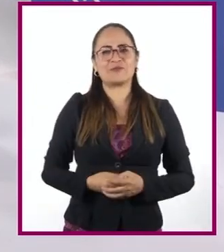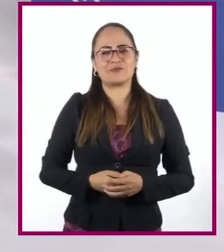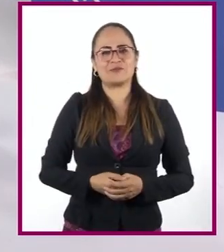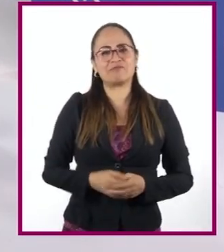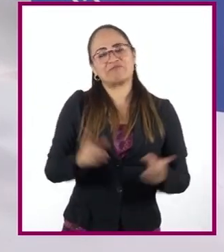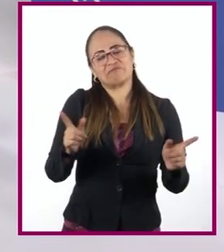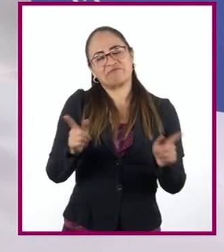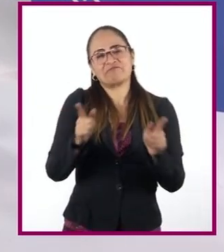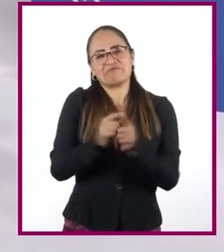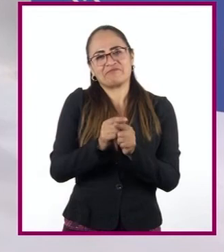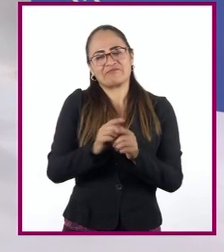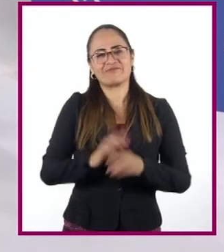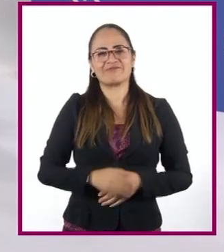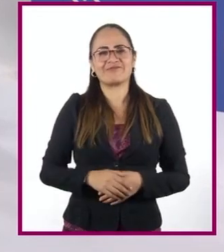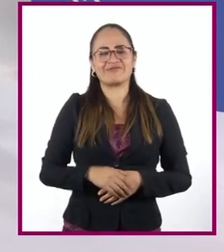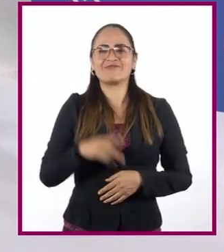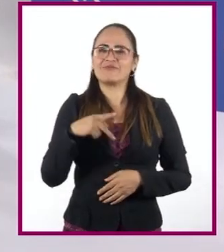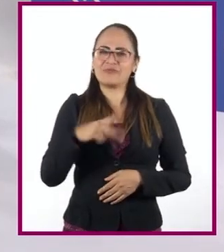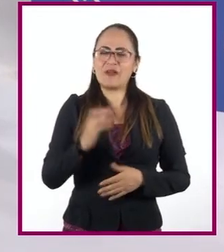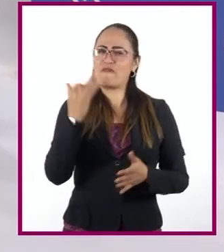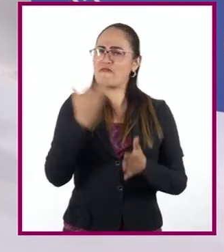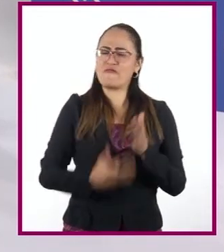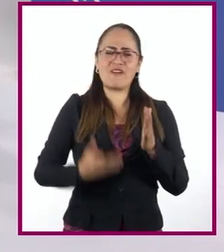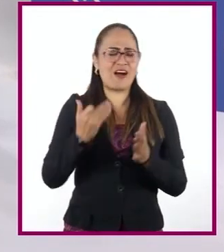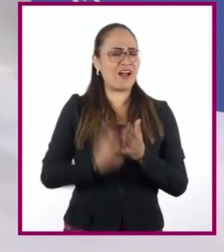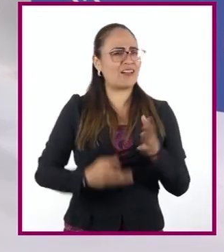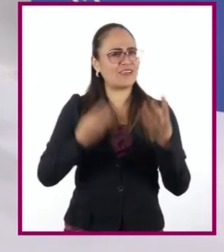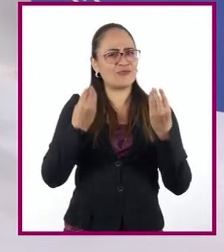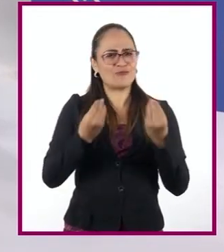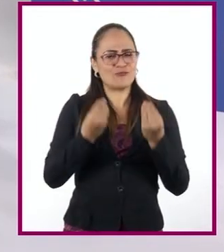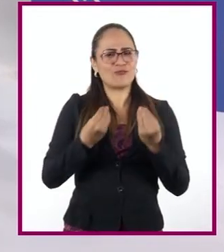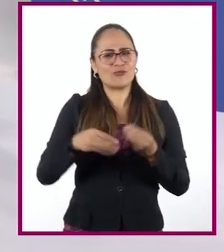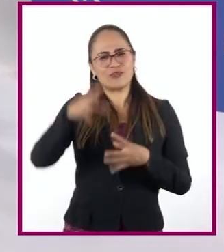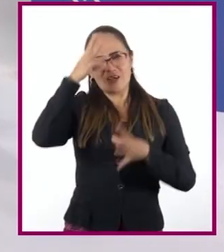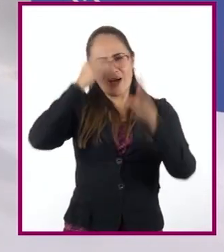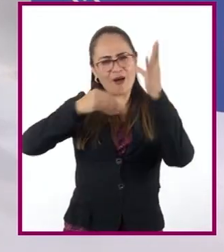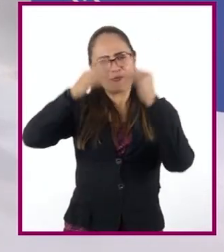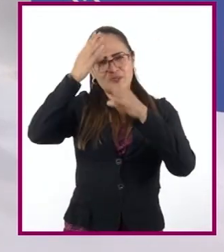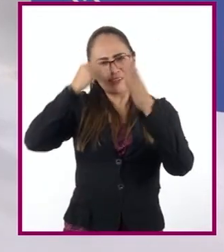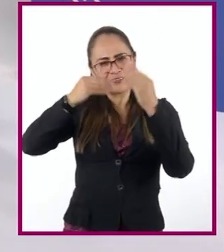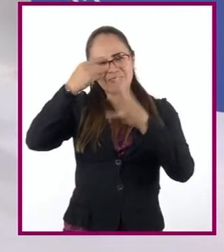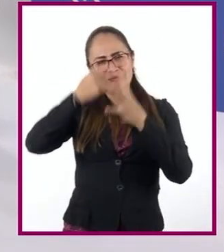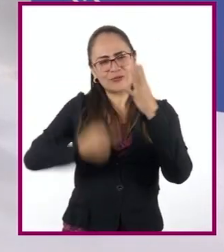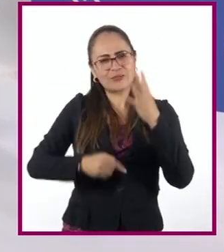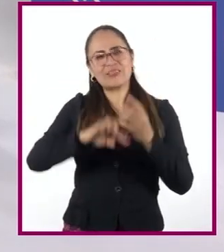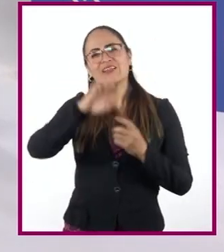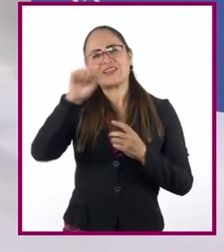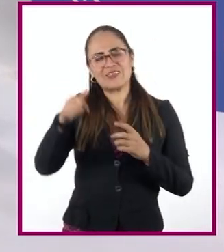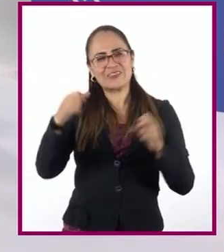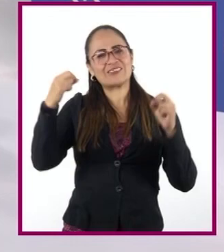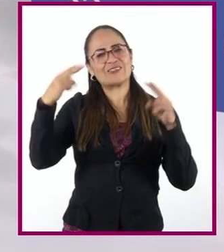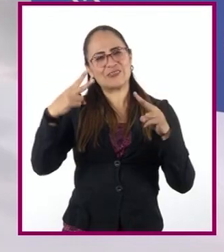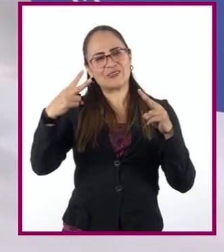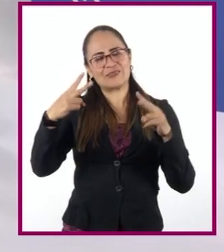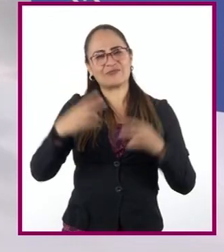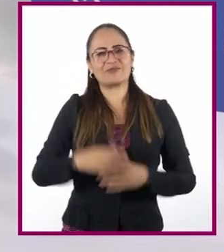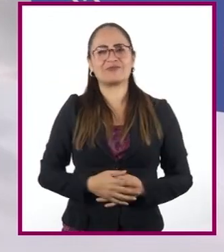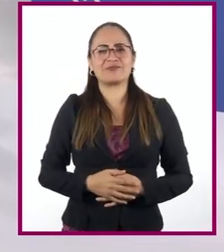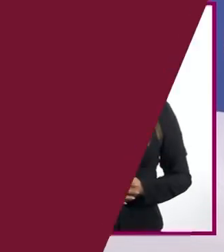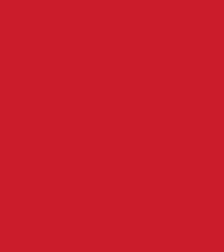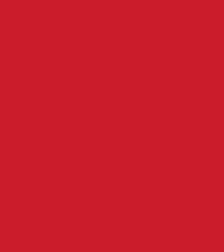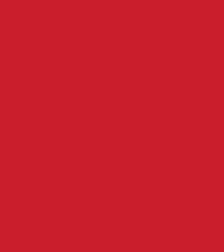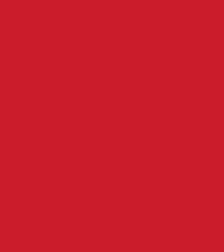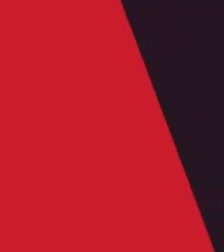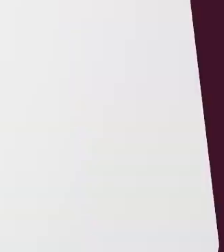ahora terminamos, pero aún nos queda mucho por explorar y descubrir, así que nos vemos pronto. Hasta la próxima.